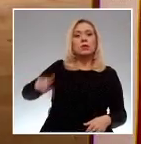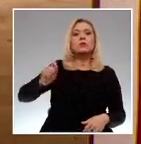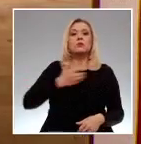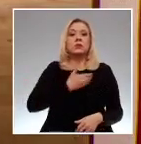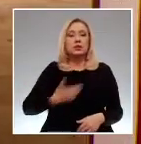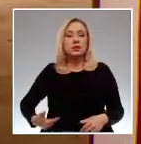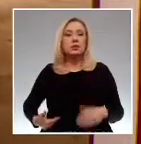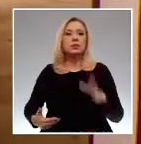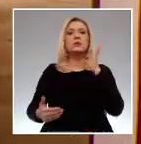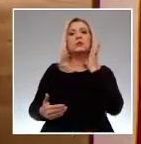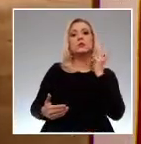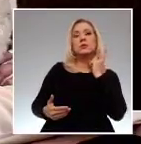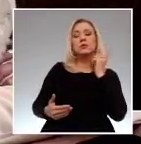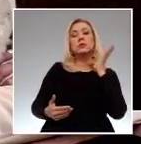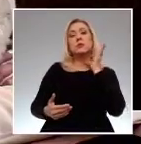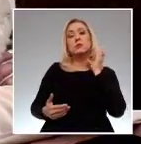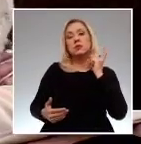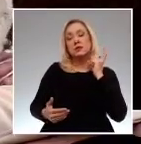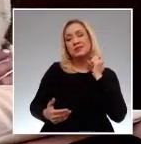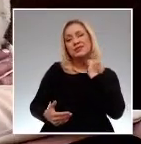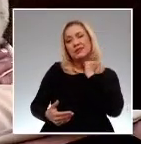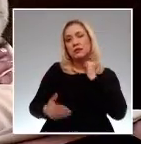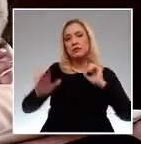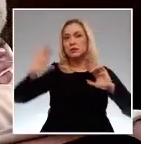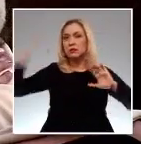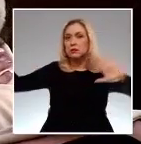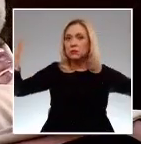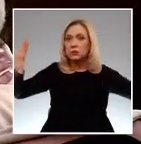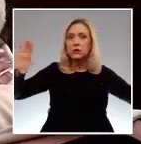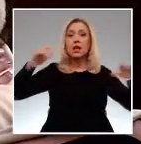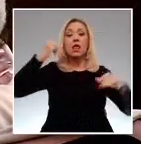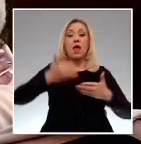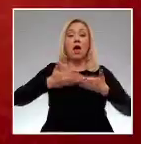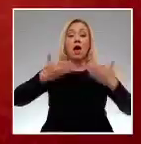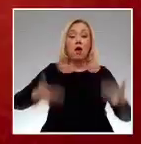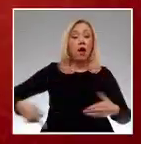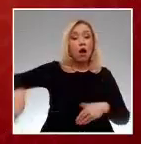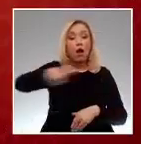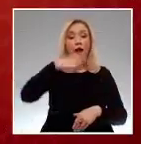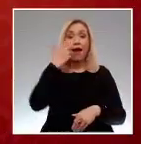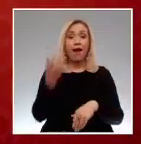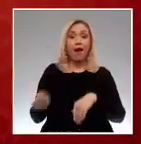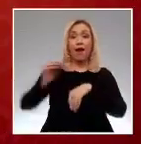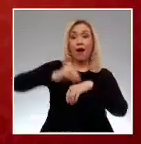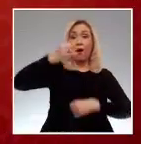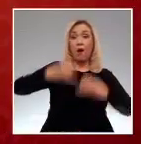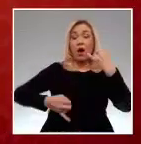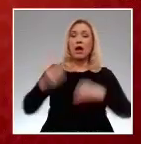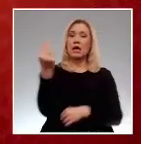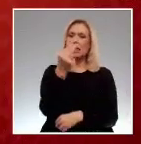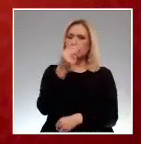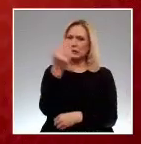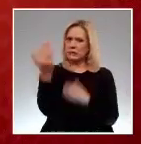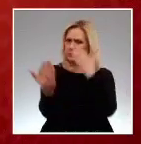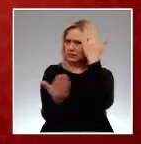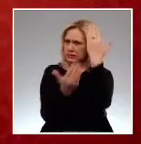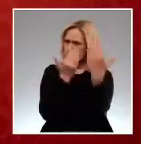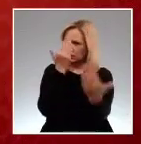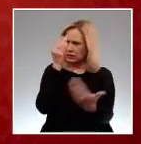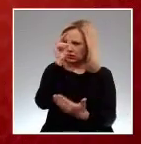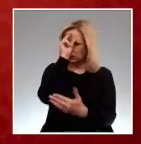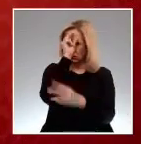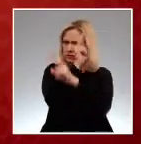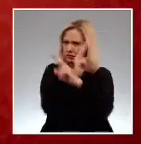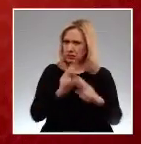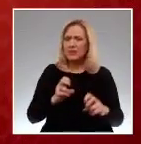judicial para garantizar que los mejores perfiles impartan justicia. Tenemos muchos defectos, hay muchas áreas de